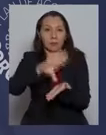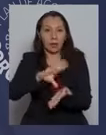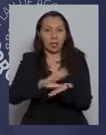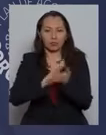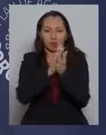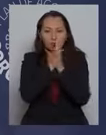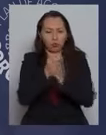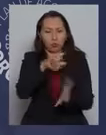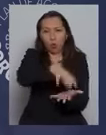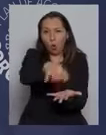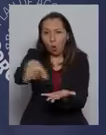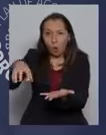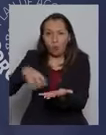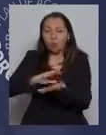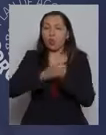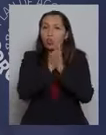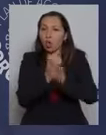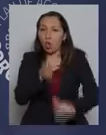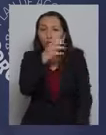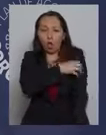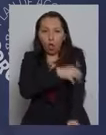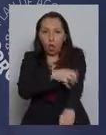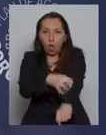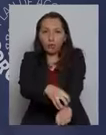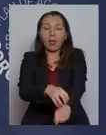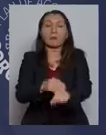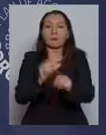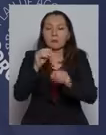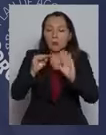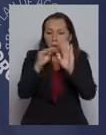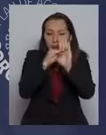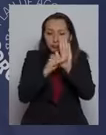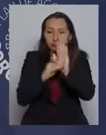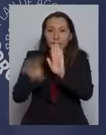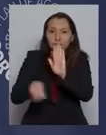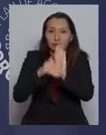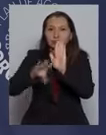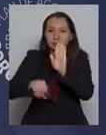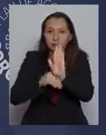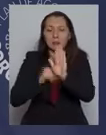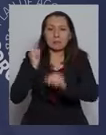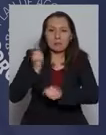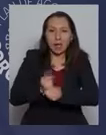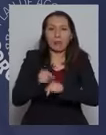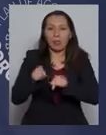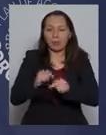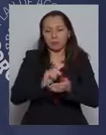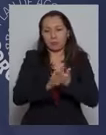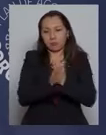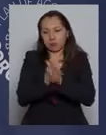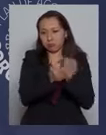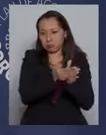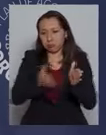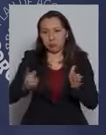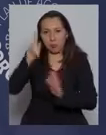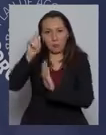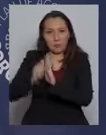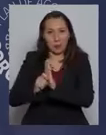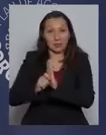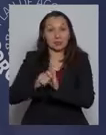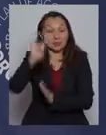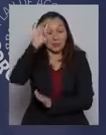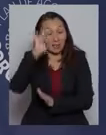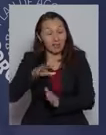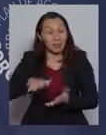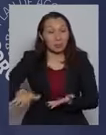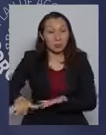en todas las comunas, en todas las regiones, con las medidas que se han venido implementando a lo largo de este mes. Sabemos que es